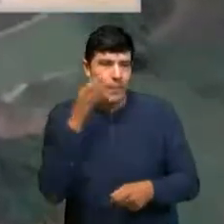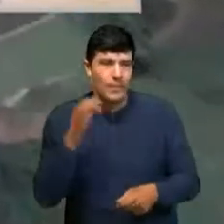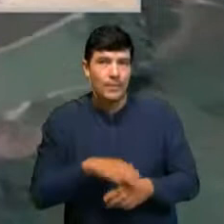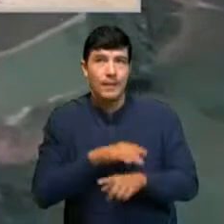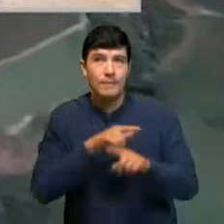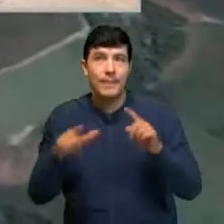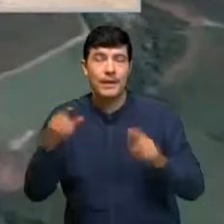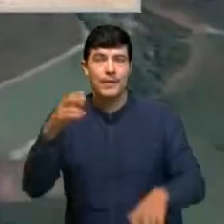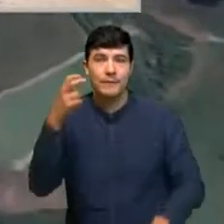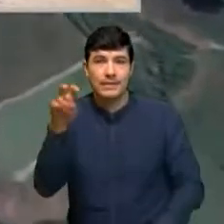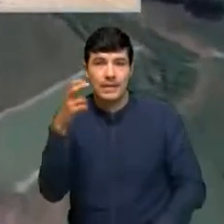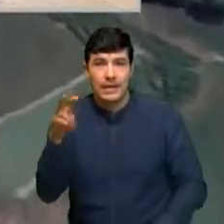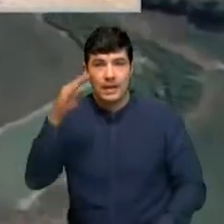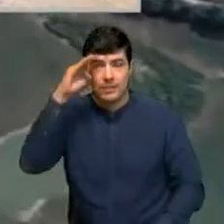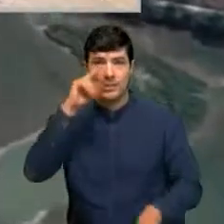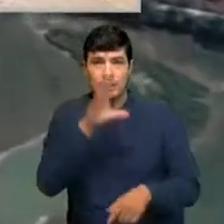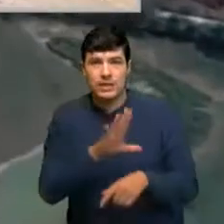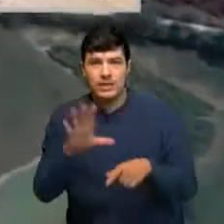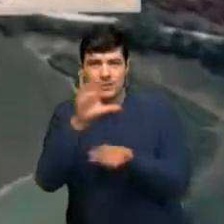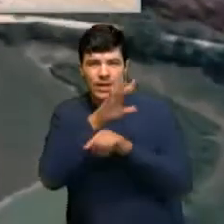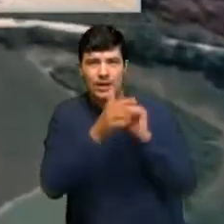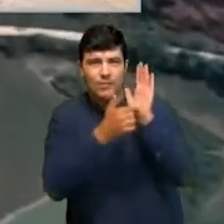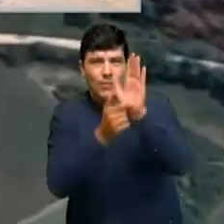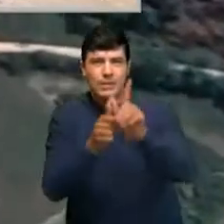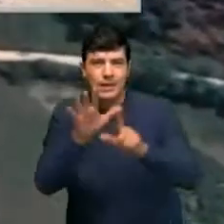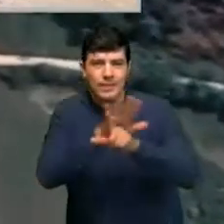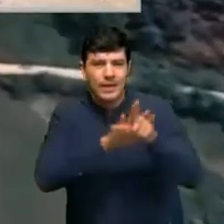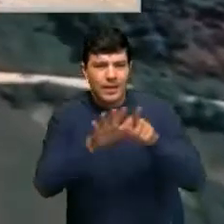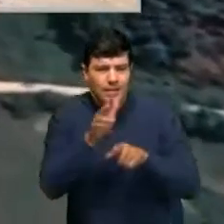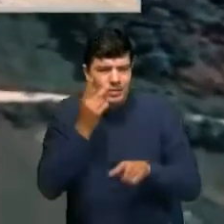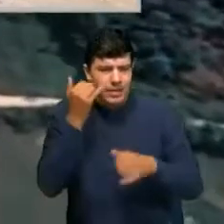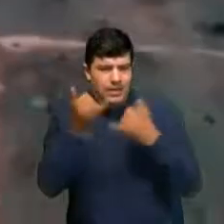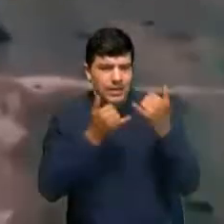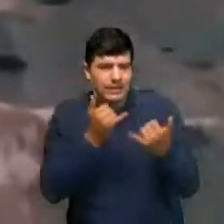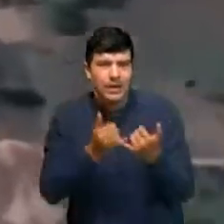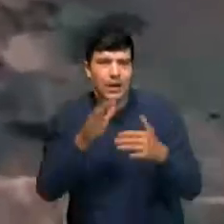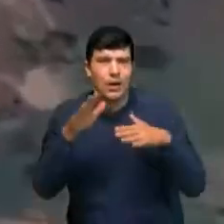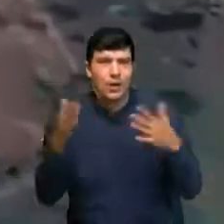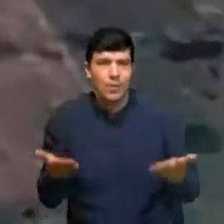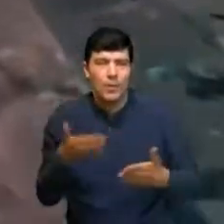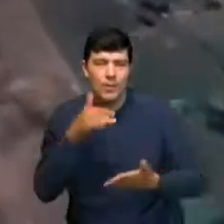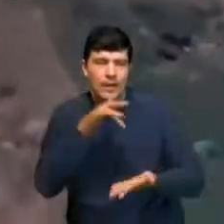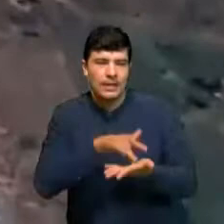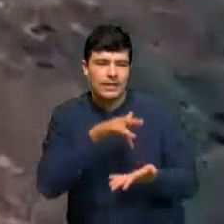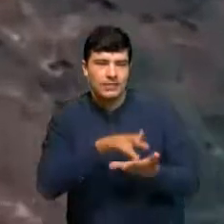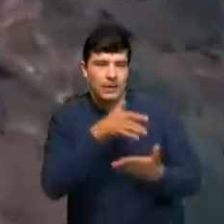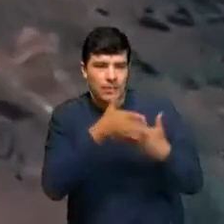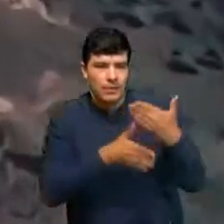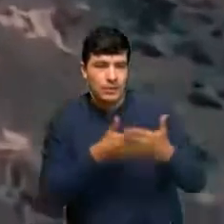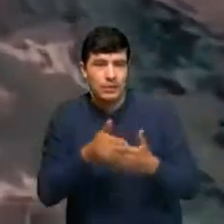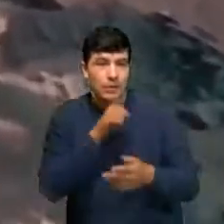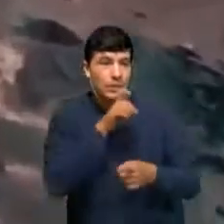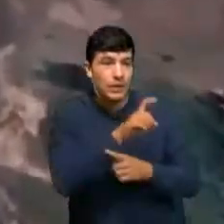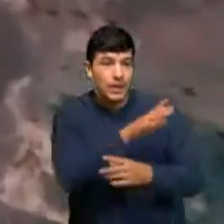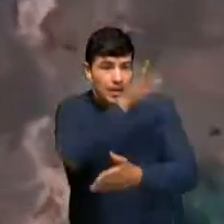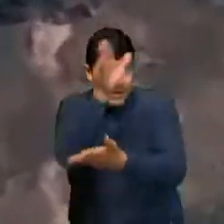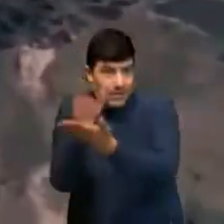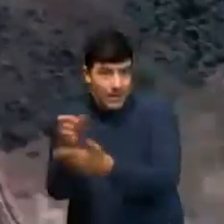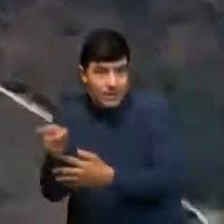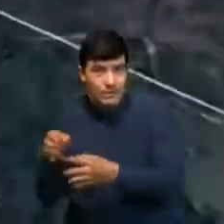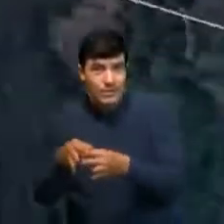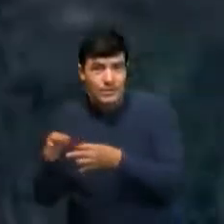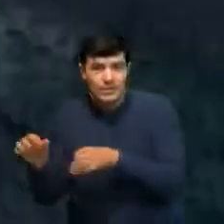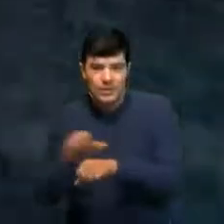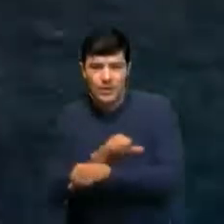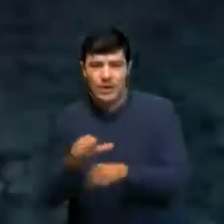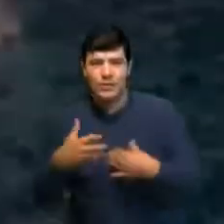el recorrido y le hicieron seguimiento a los secuestradores que desde el día anterior habían partido de Bucaramanga hacia Sabana de Torres en un